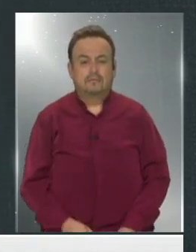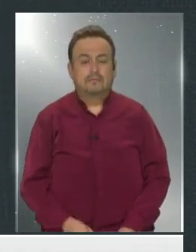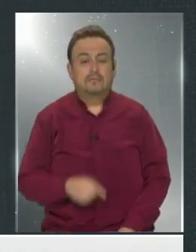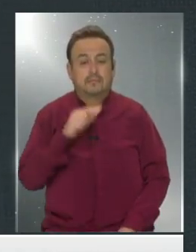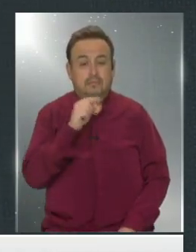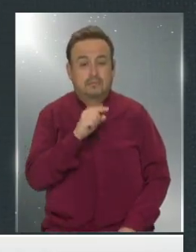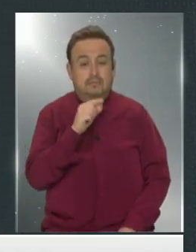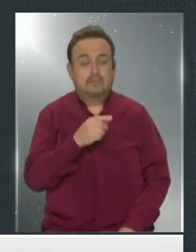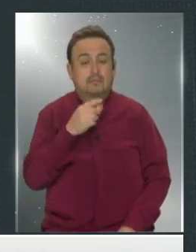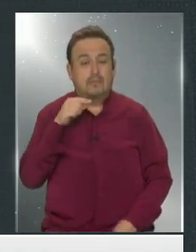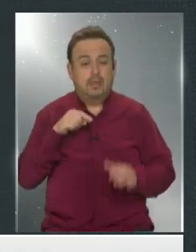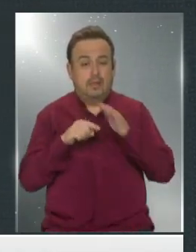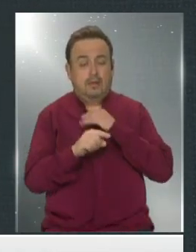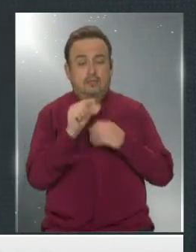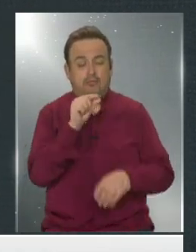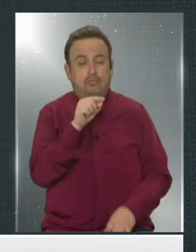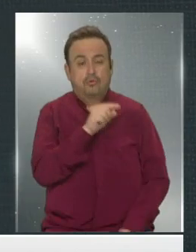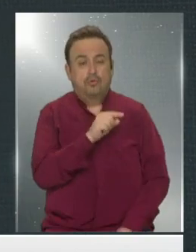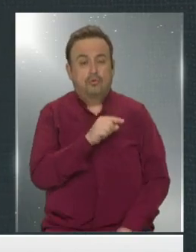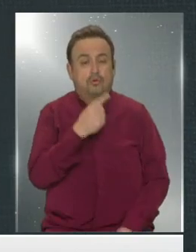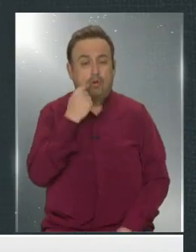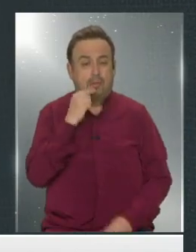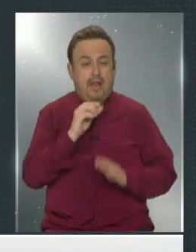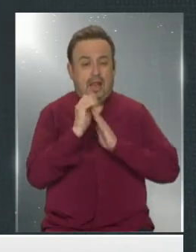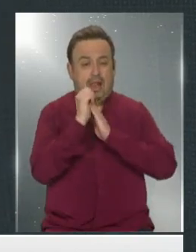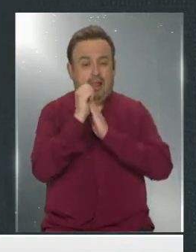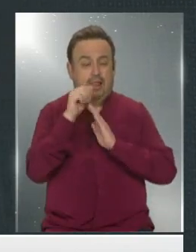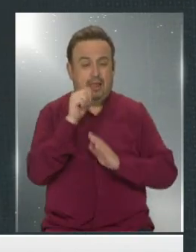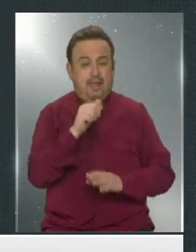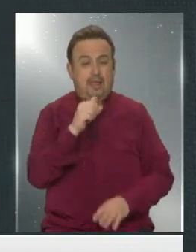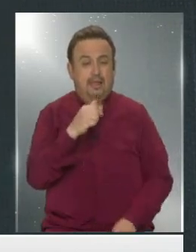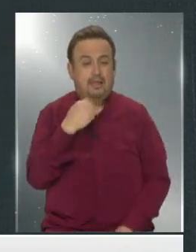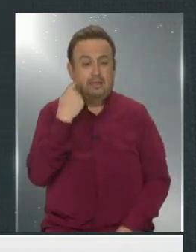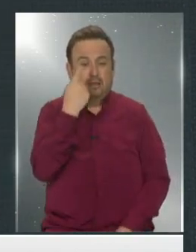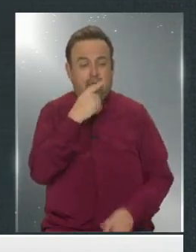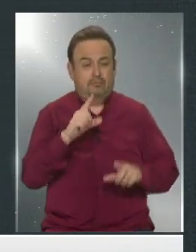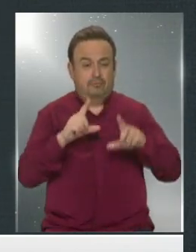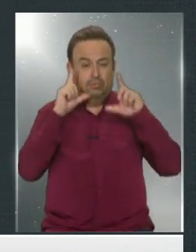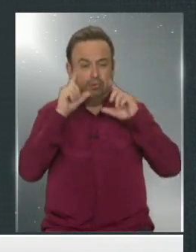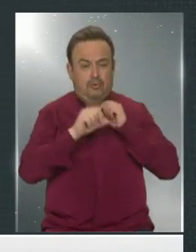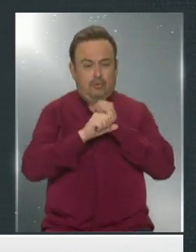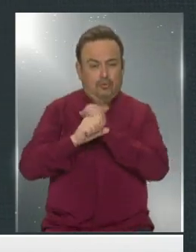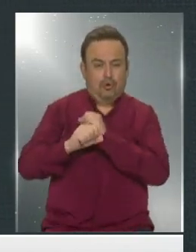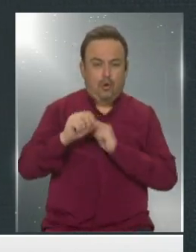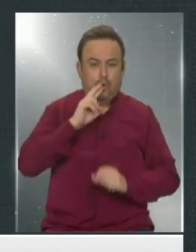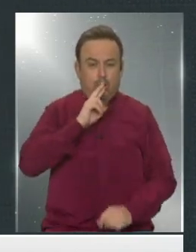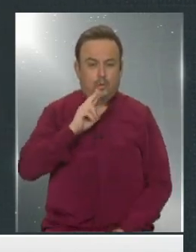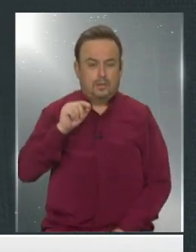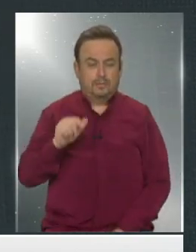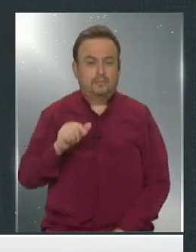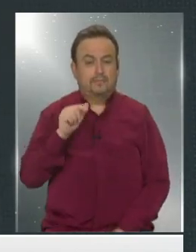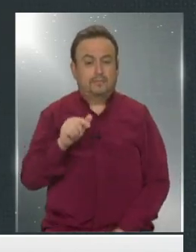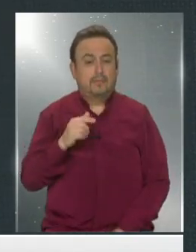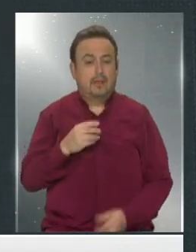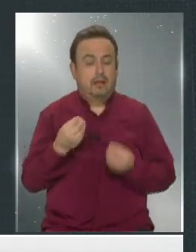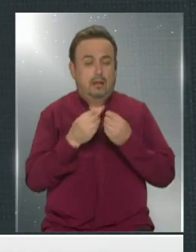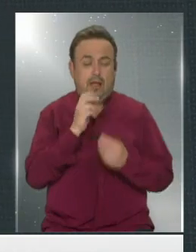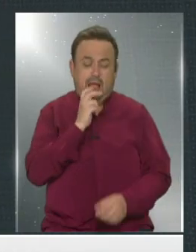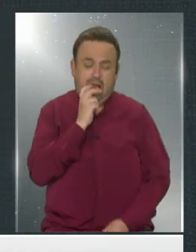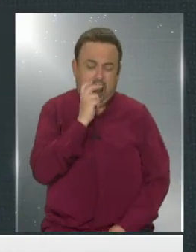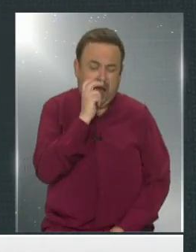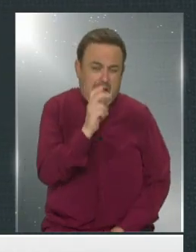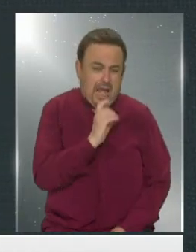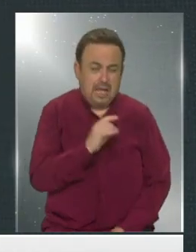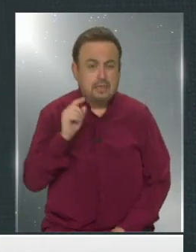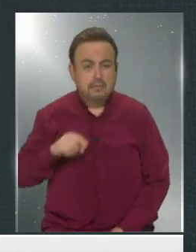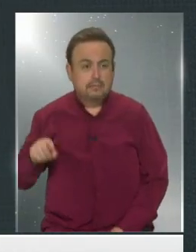Ahí había entrado hace minutos Alexei Navalny, la cara más visible de la oposición rusa. Sus alaridos de dolor